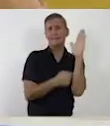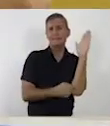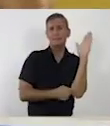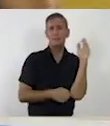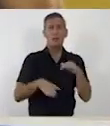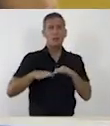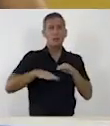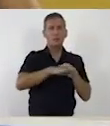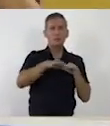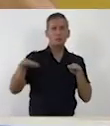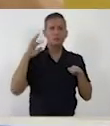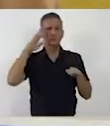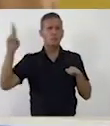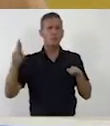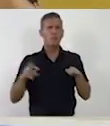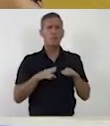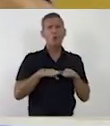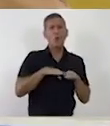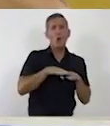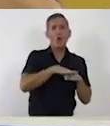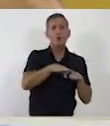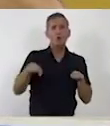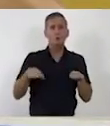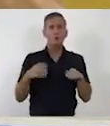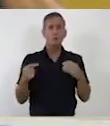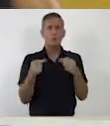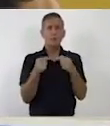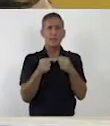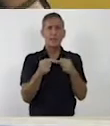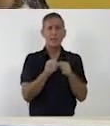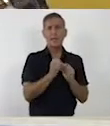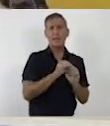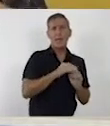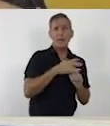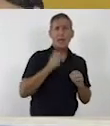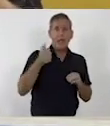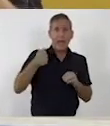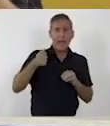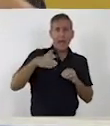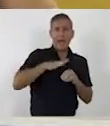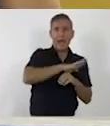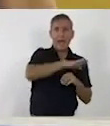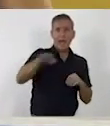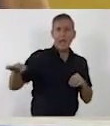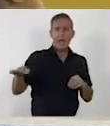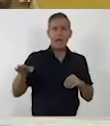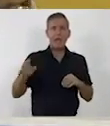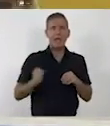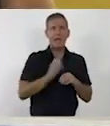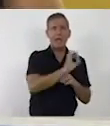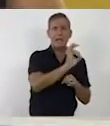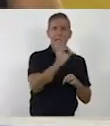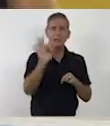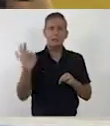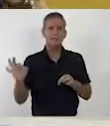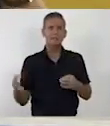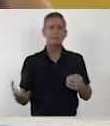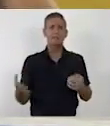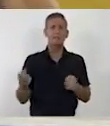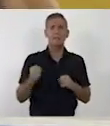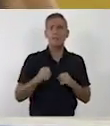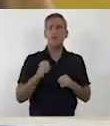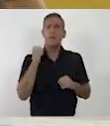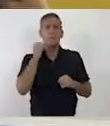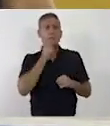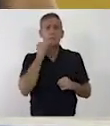Recuerden que la superficie de contacto tenía que ver con el área de las partículas que van a reaccionar. Mientras mayor es el área, mayor es la superficie